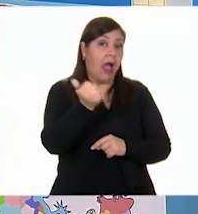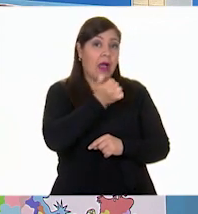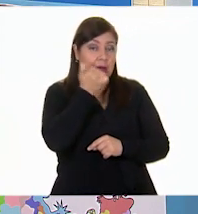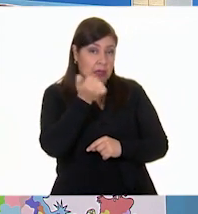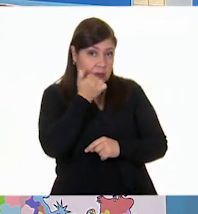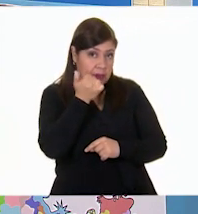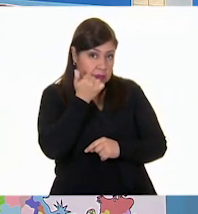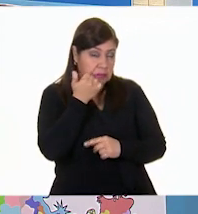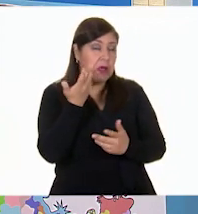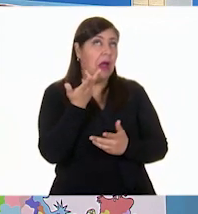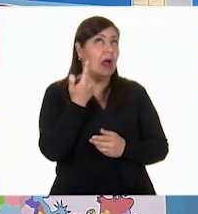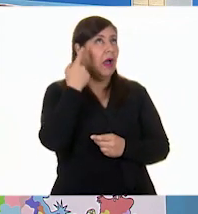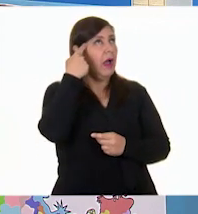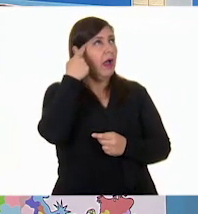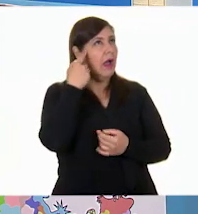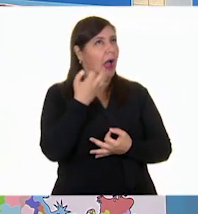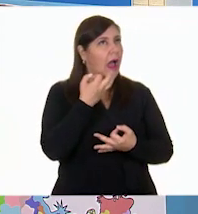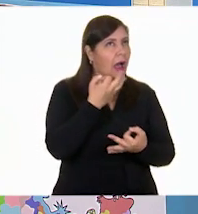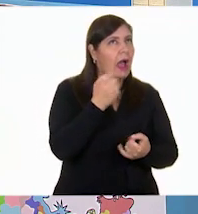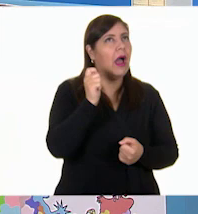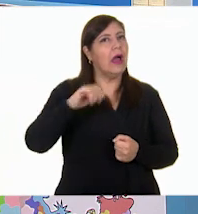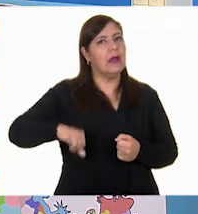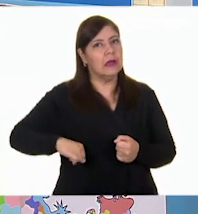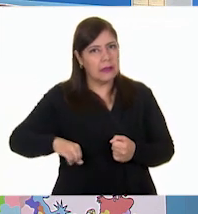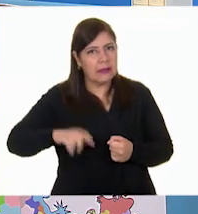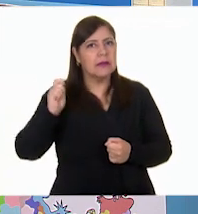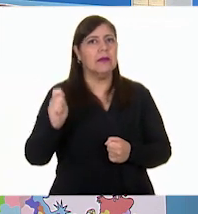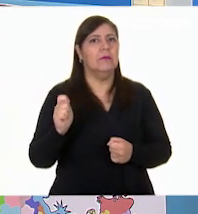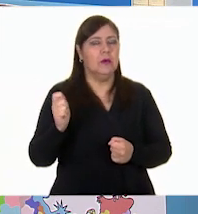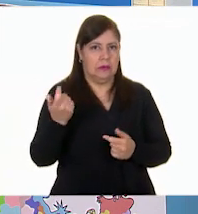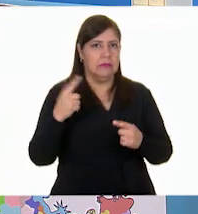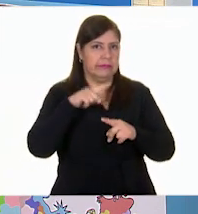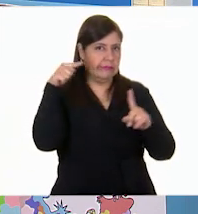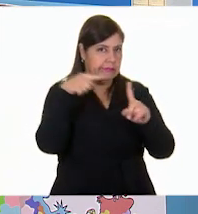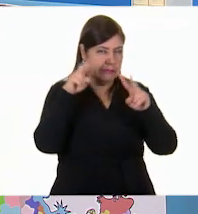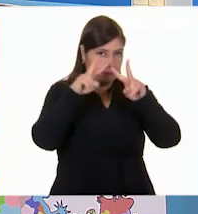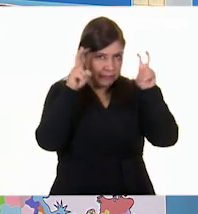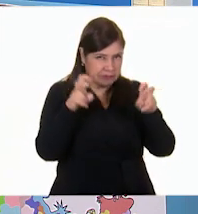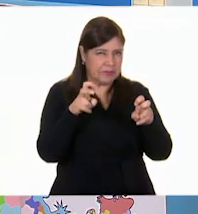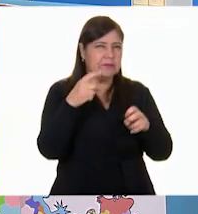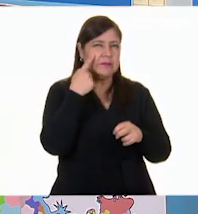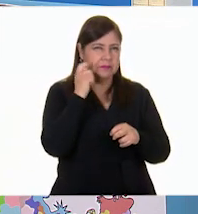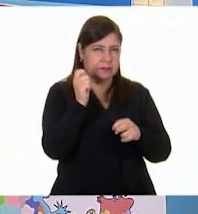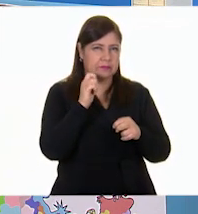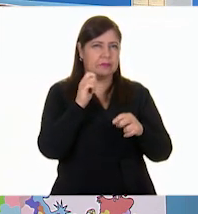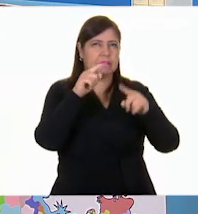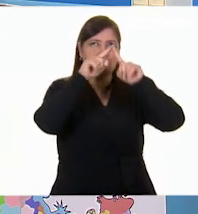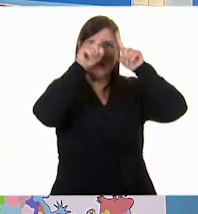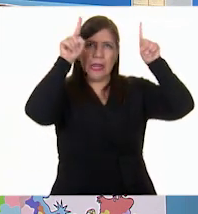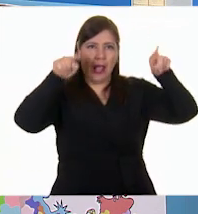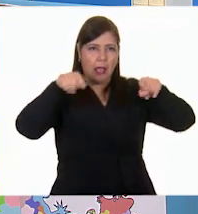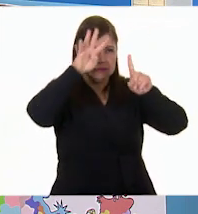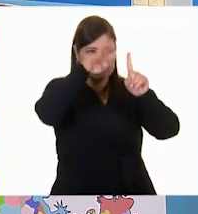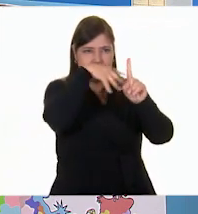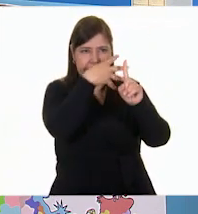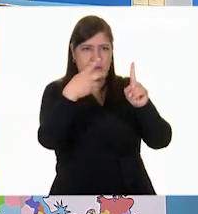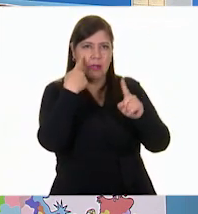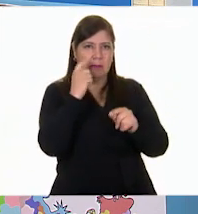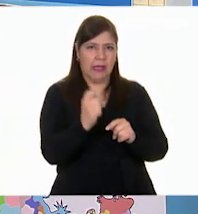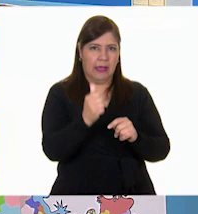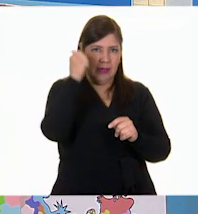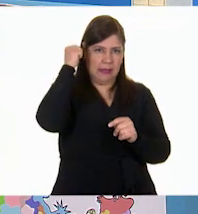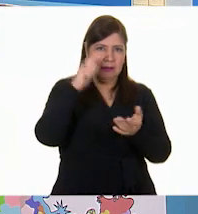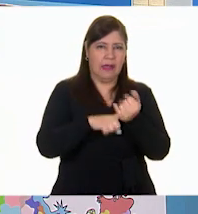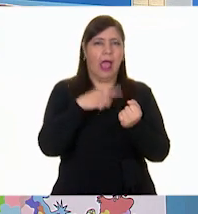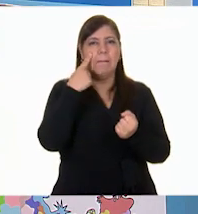la atención el tema. Y bueno, ahora que lo tienes claro, te pido que llenemos la tabla que se encuentra aquí atrás de